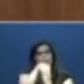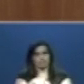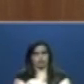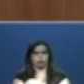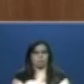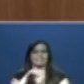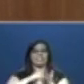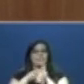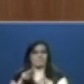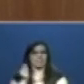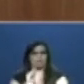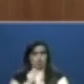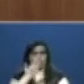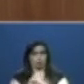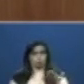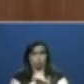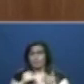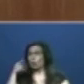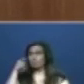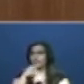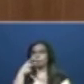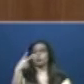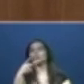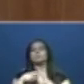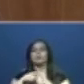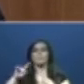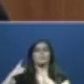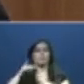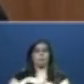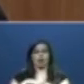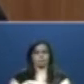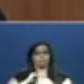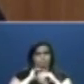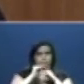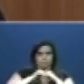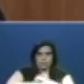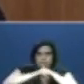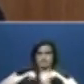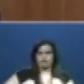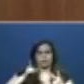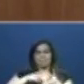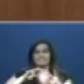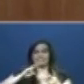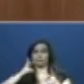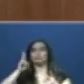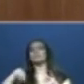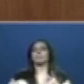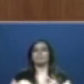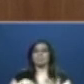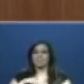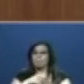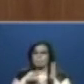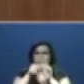y ello por dos motivos primero para que esa financiación tenga estabilidad y segundo para simplificar un modelo que hoy dirige un